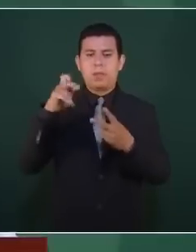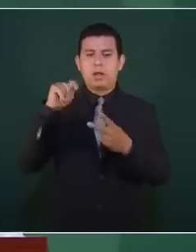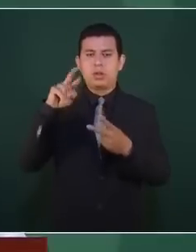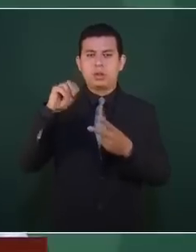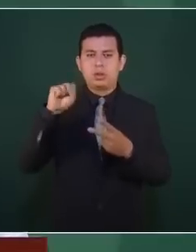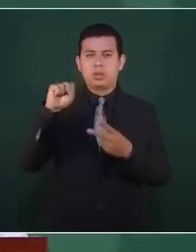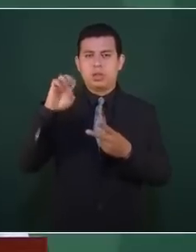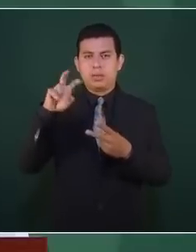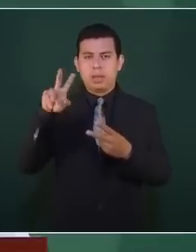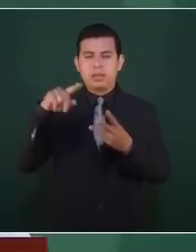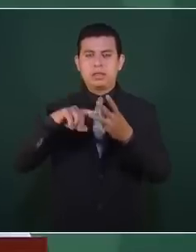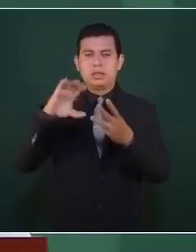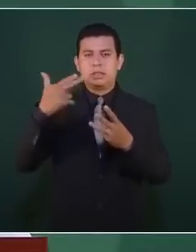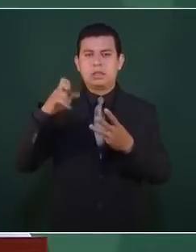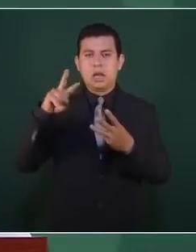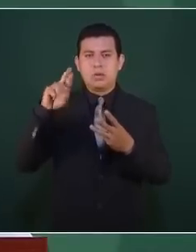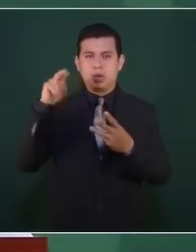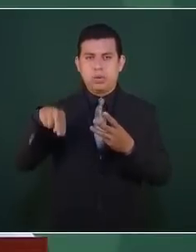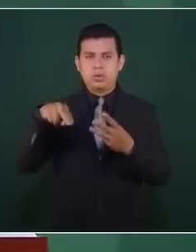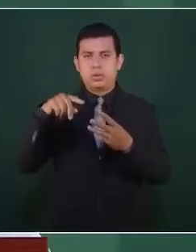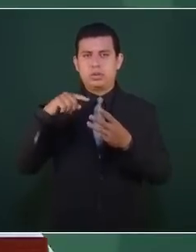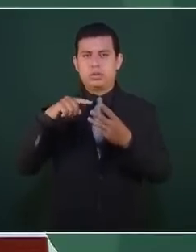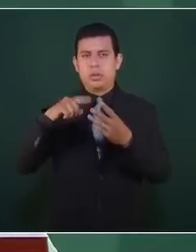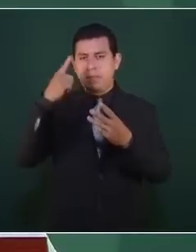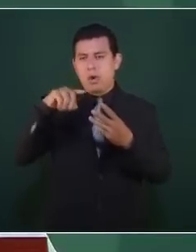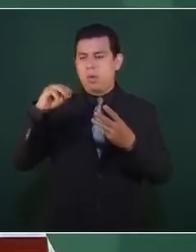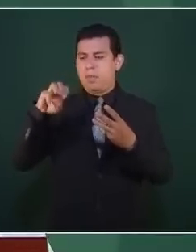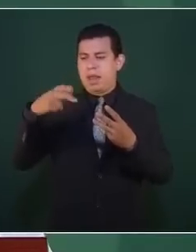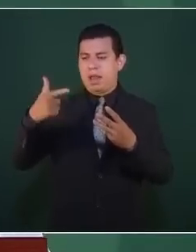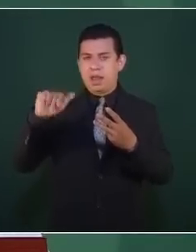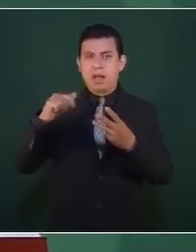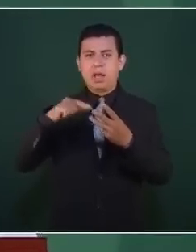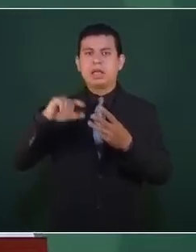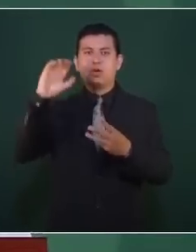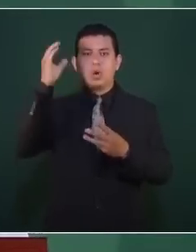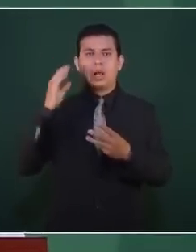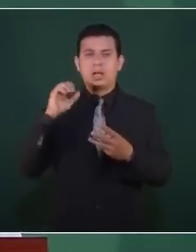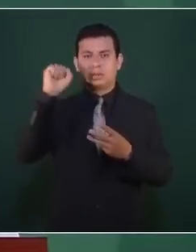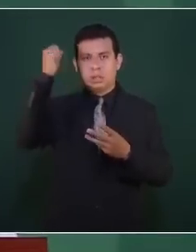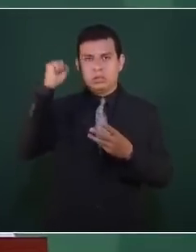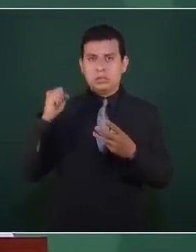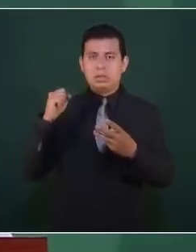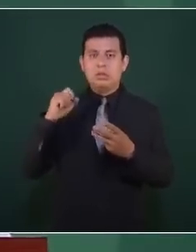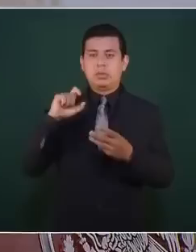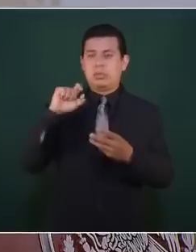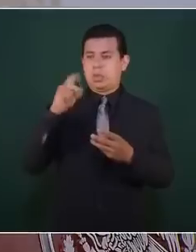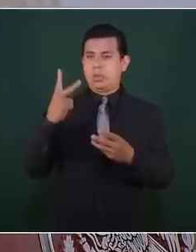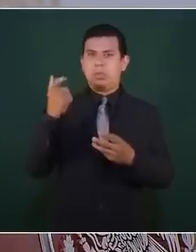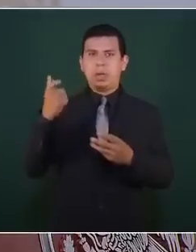Petro7. Chevron, Servicios Mega en Culiacán, Sinaloa, con un precio de